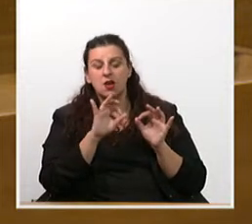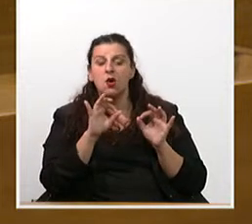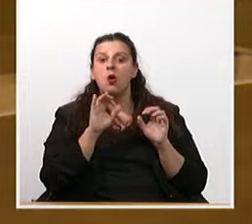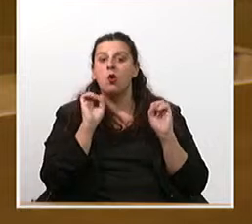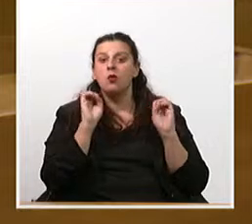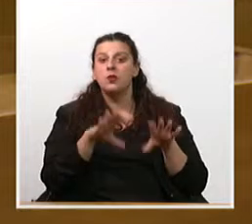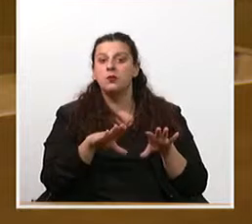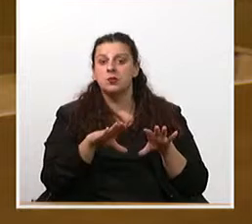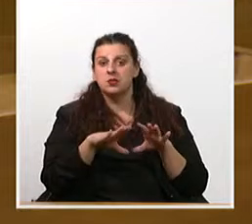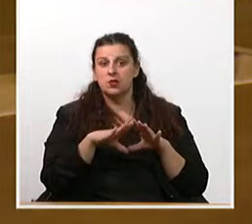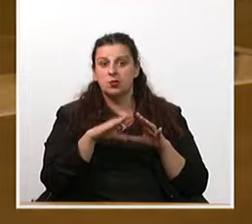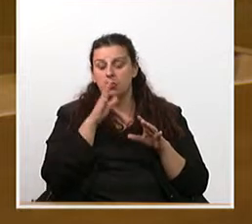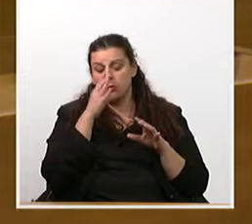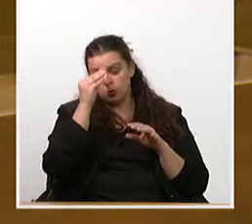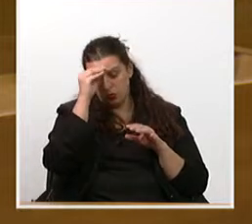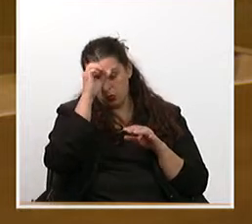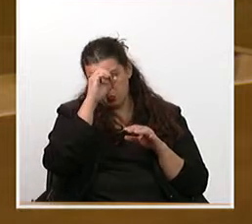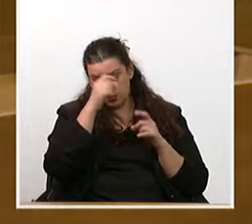opina